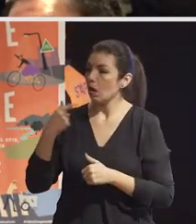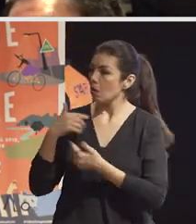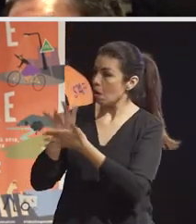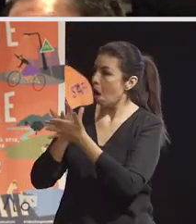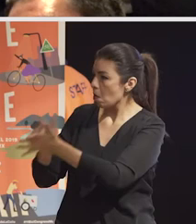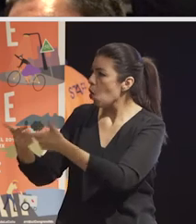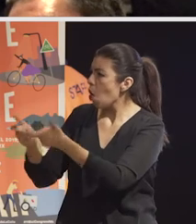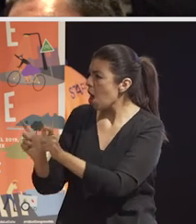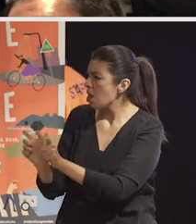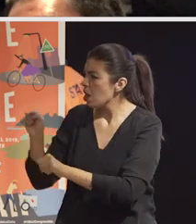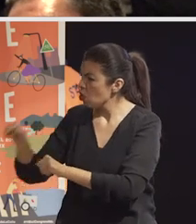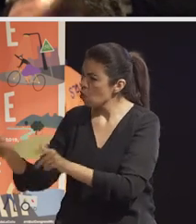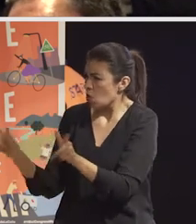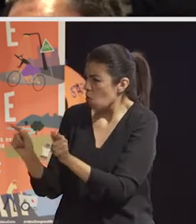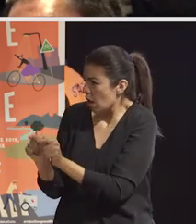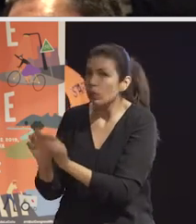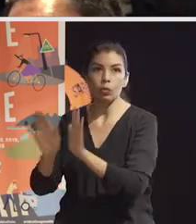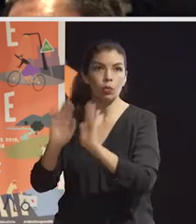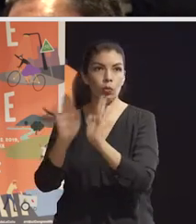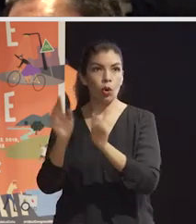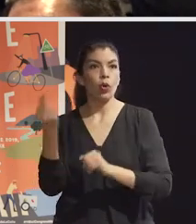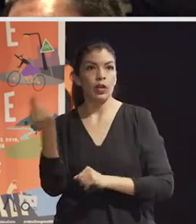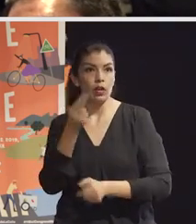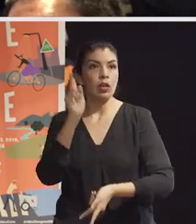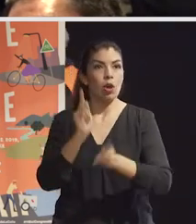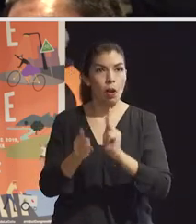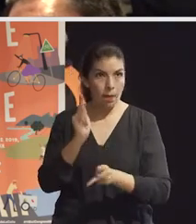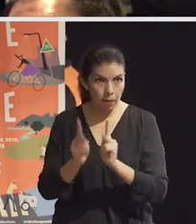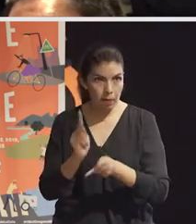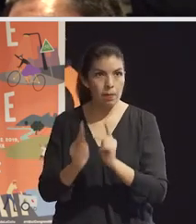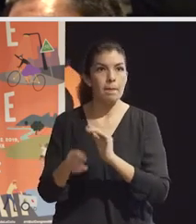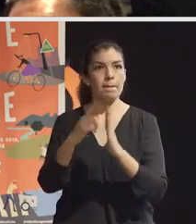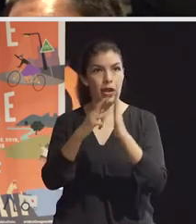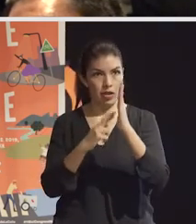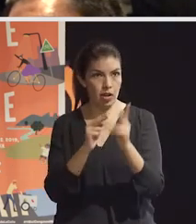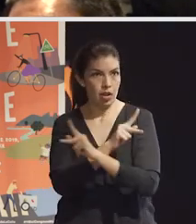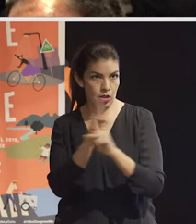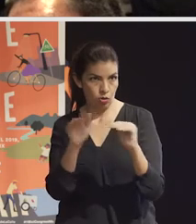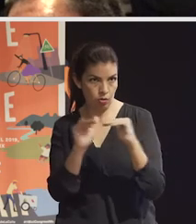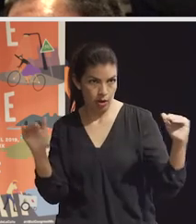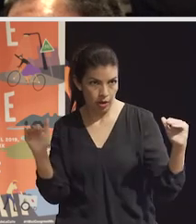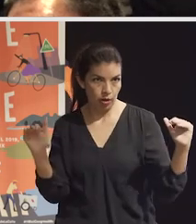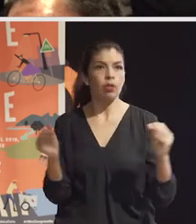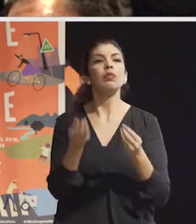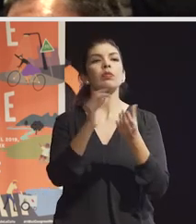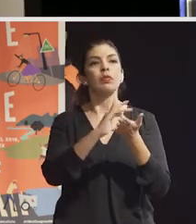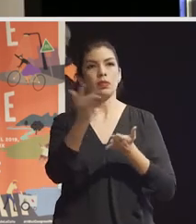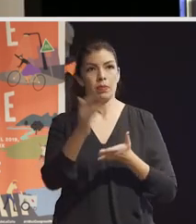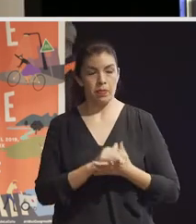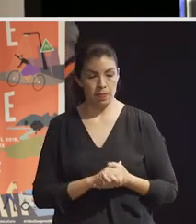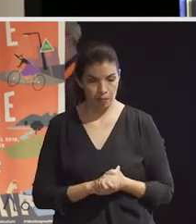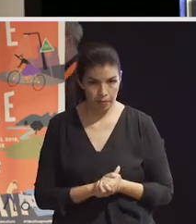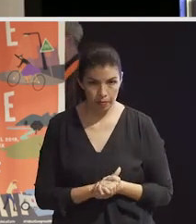principal para que la cosa sea un poco más equitativa también desde la perspectiva de género etcétera muchas gracias